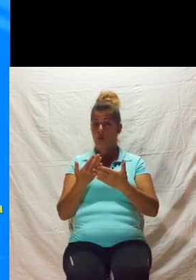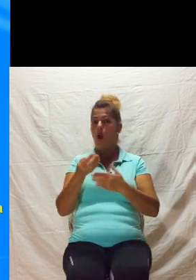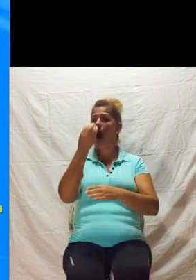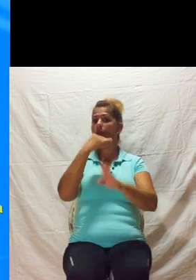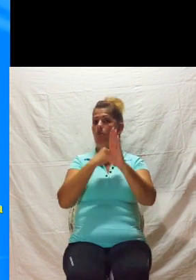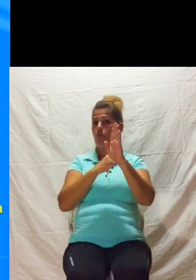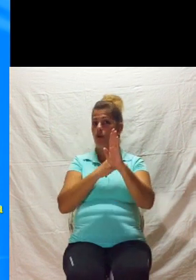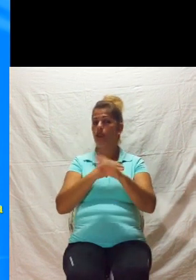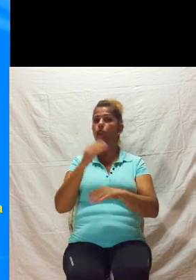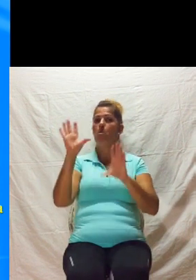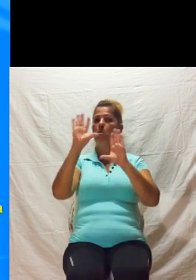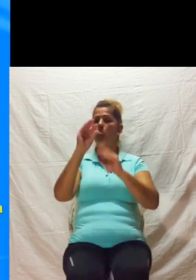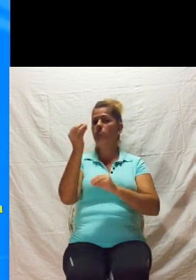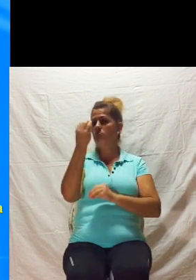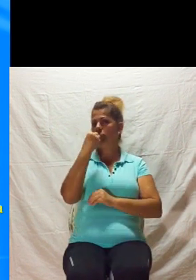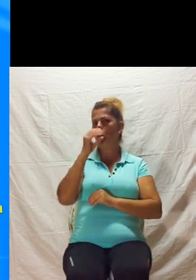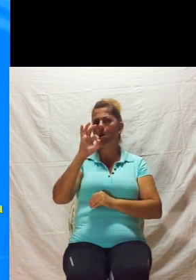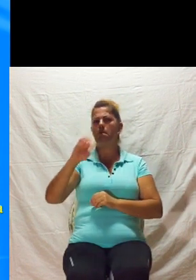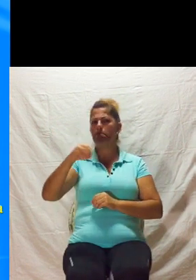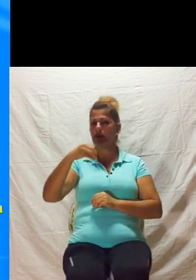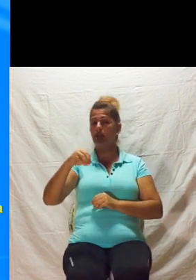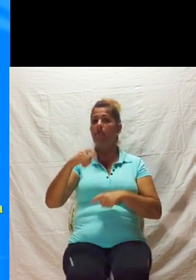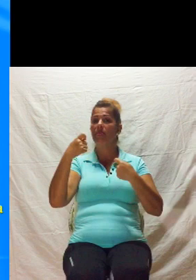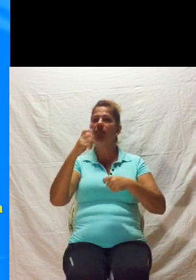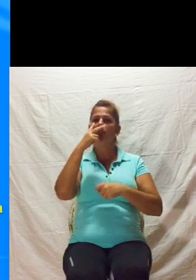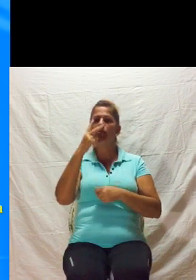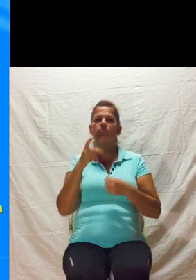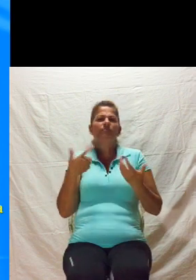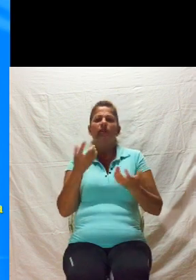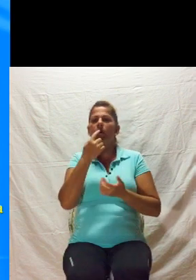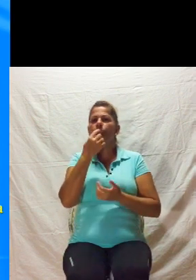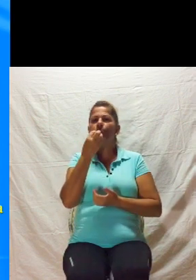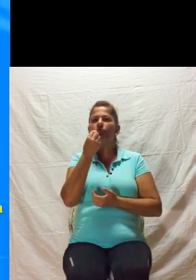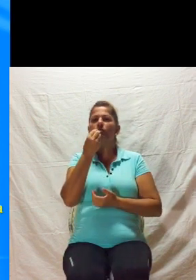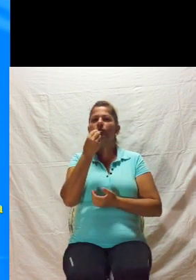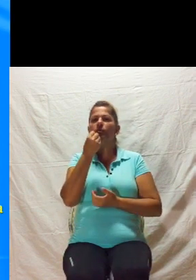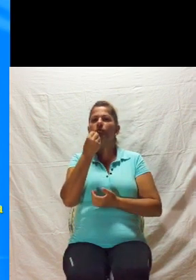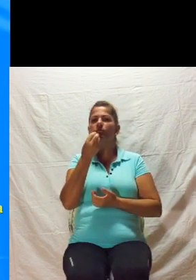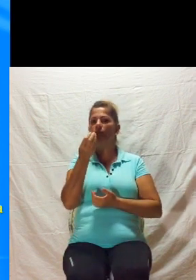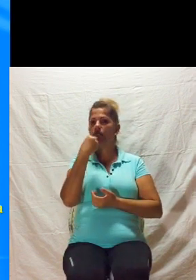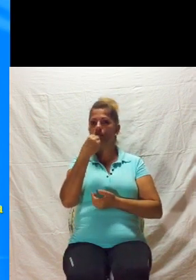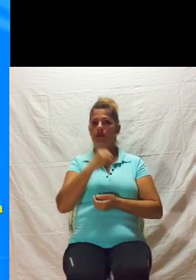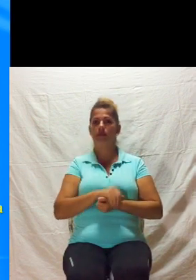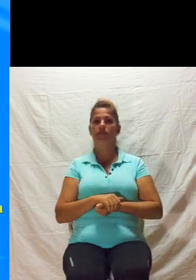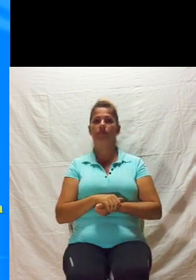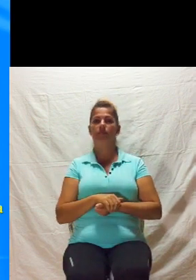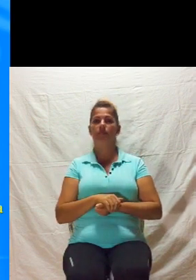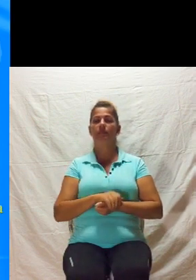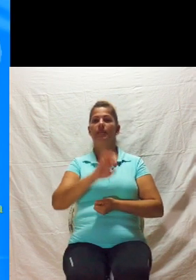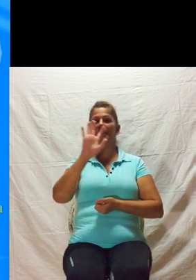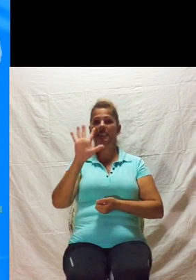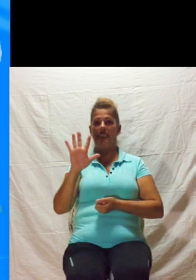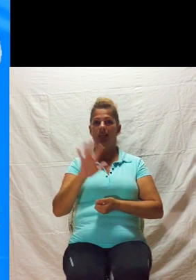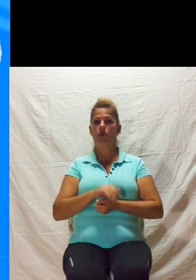Aprovecho el desayuno, el almuerzo, la merienda o la cena para atender al sabor de cada bocado.